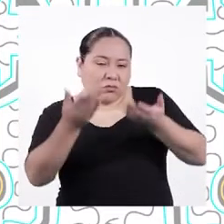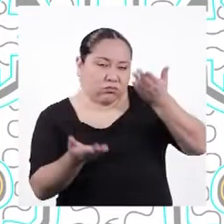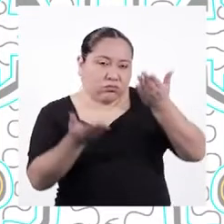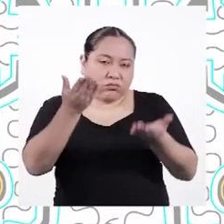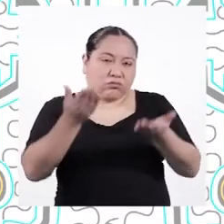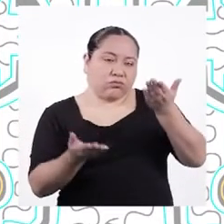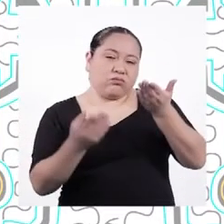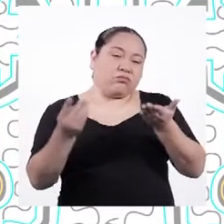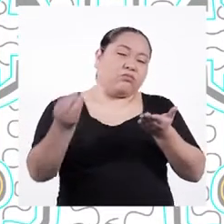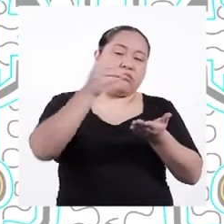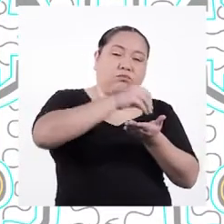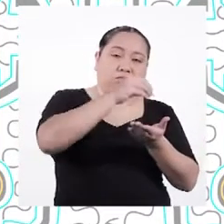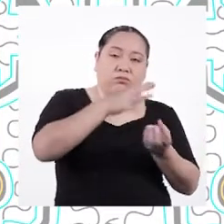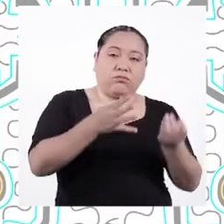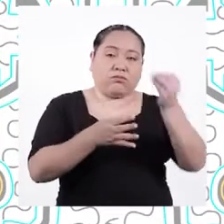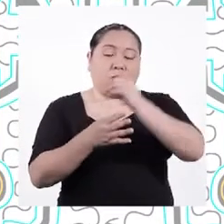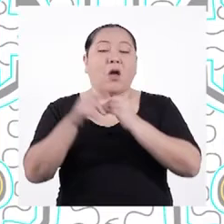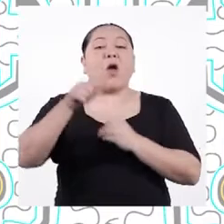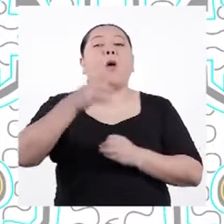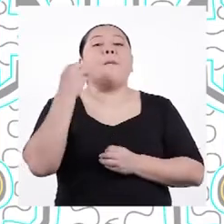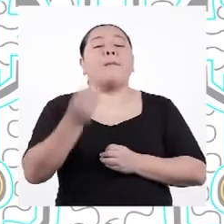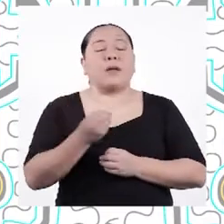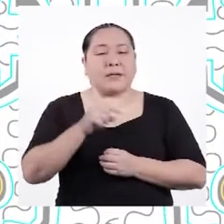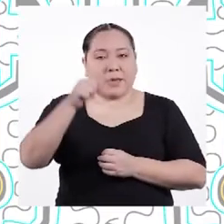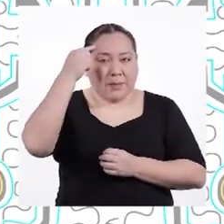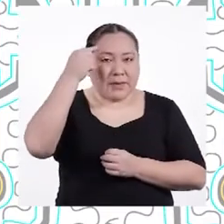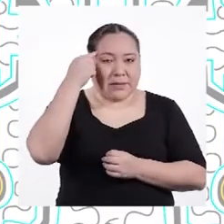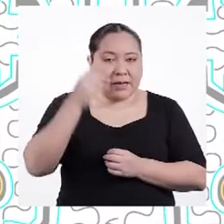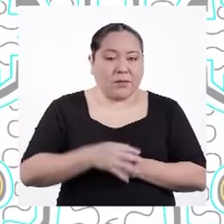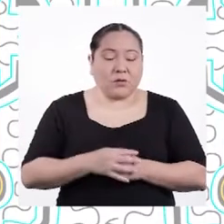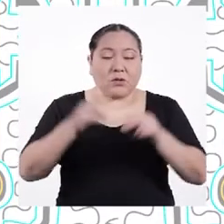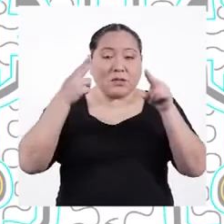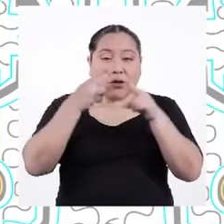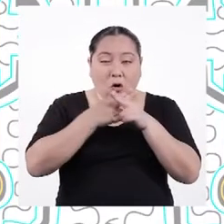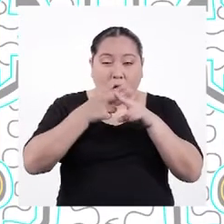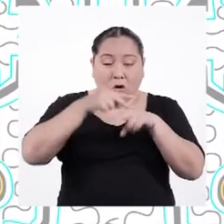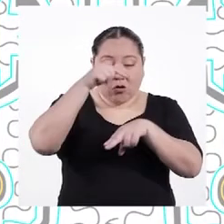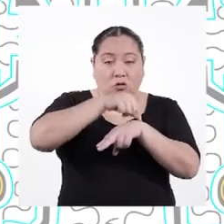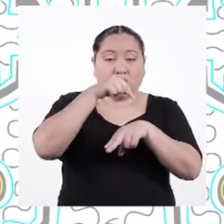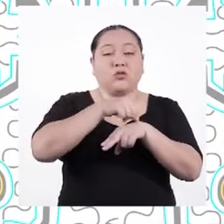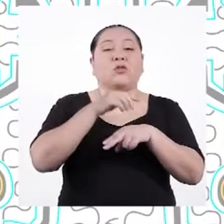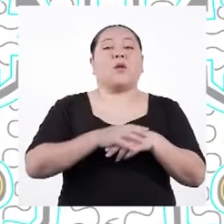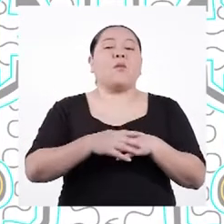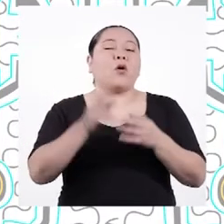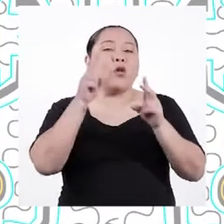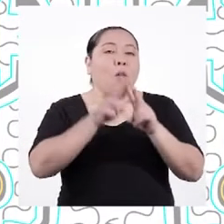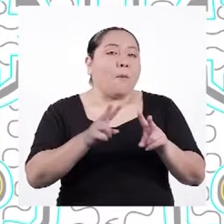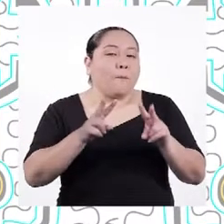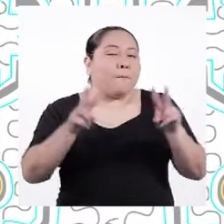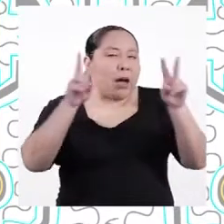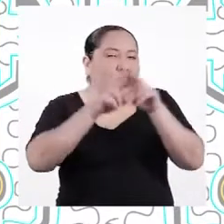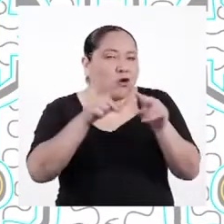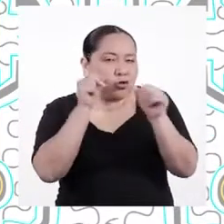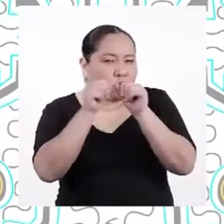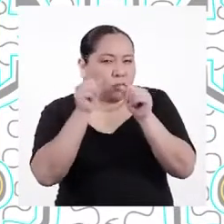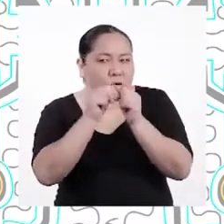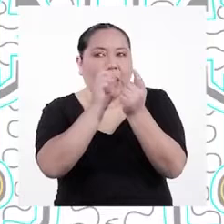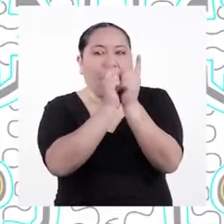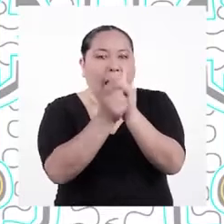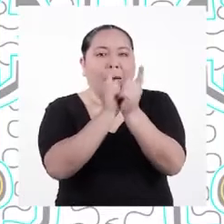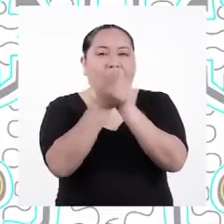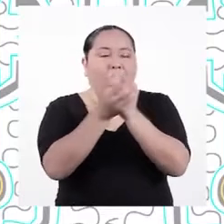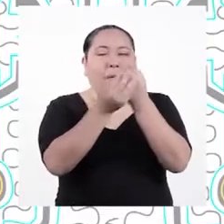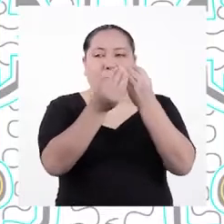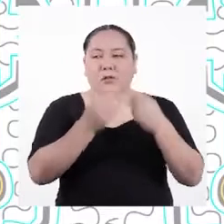si consideramos periodos muy pequeños, los valores pueden variar demasiado.